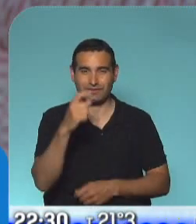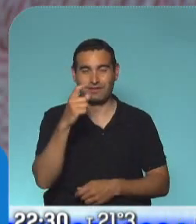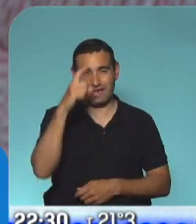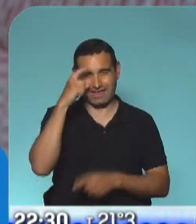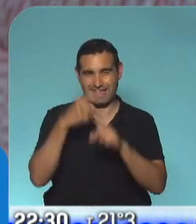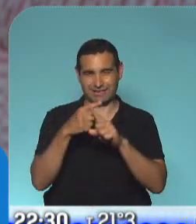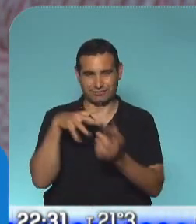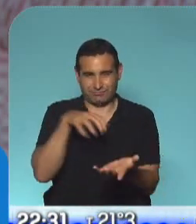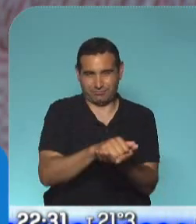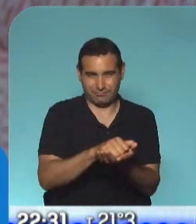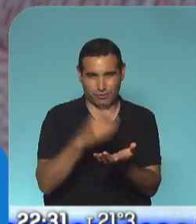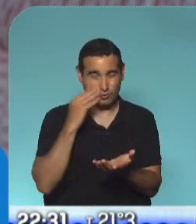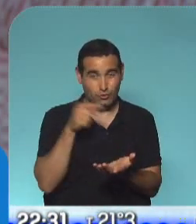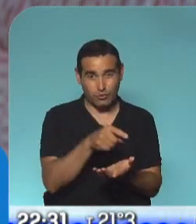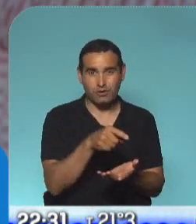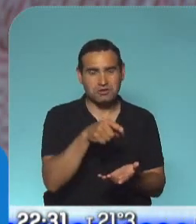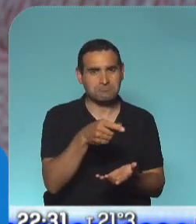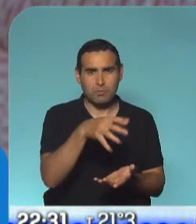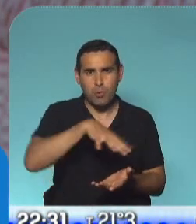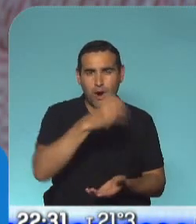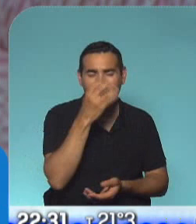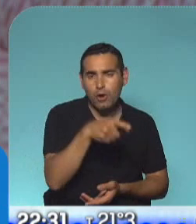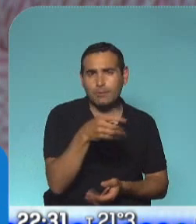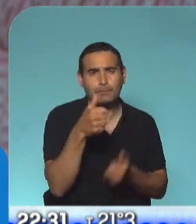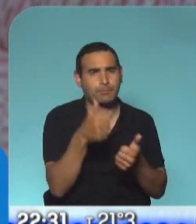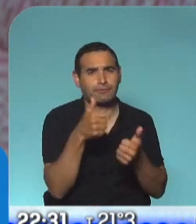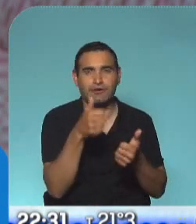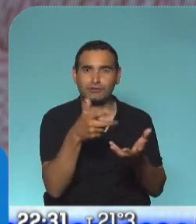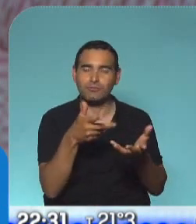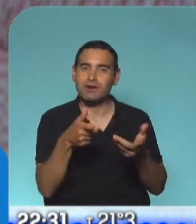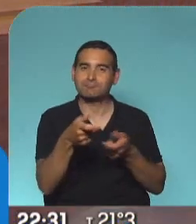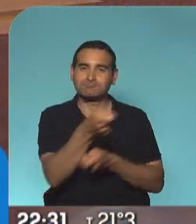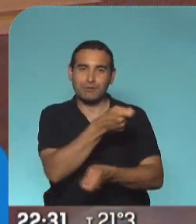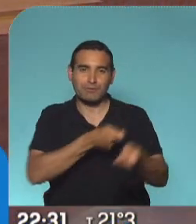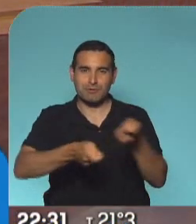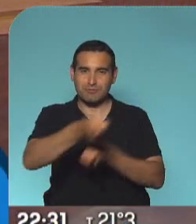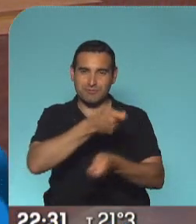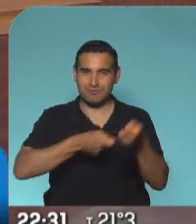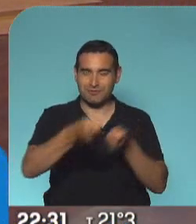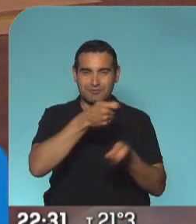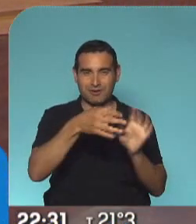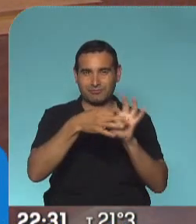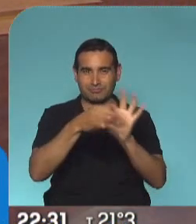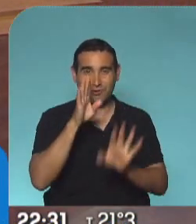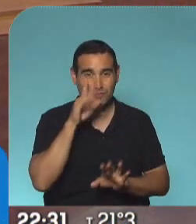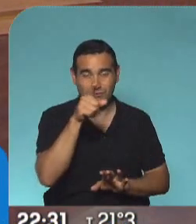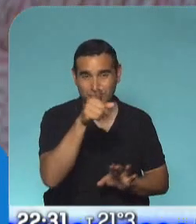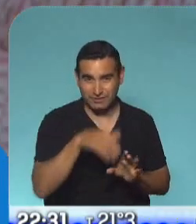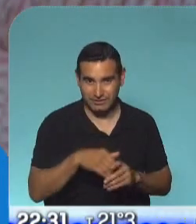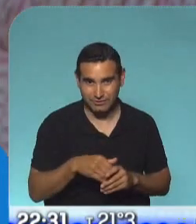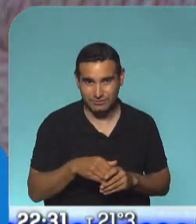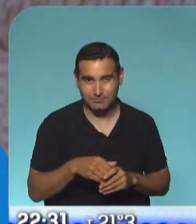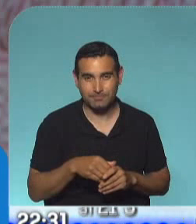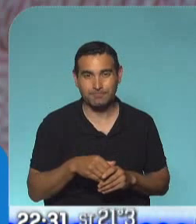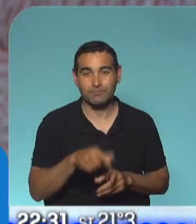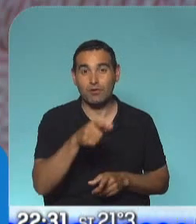colonia, era perfecta para mantener el capitalismo puro a su máximo nivel en una